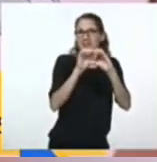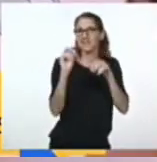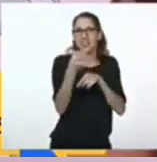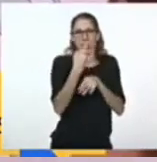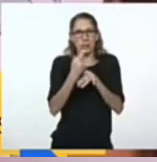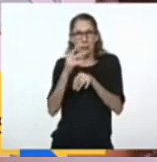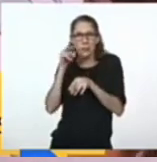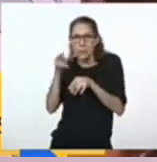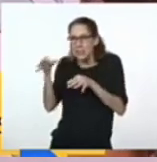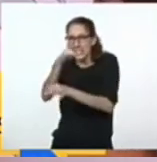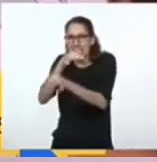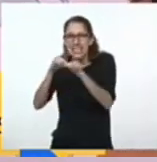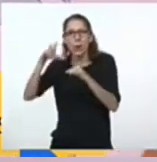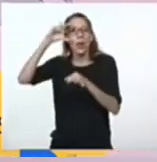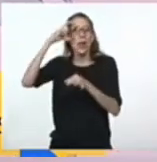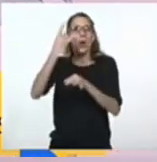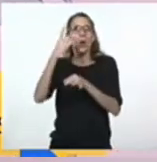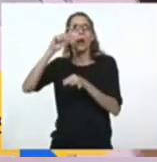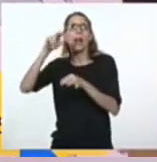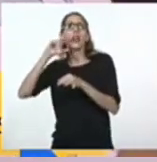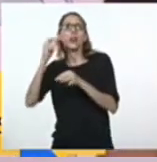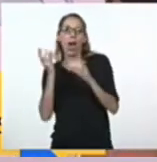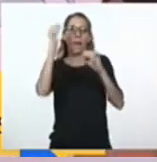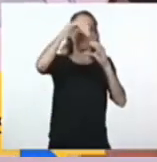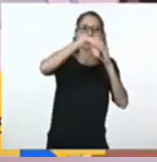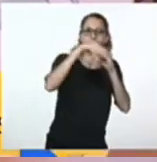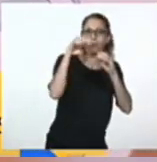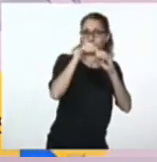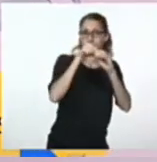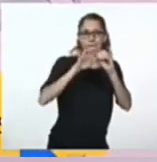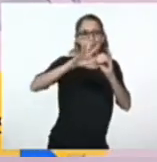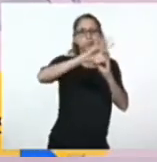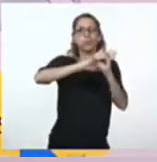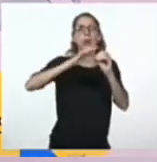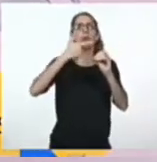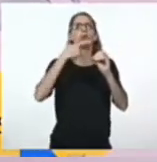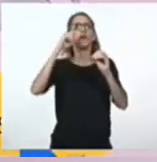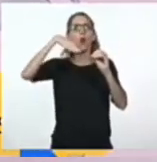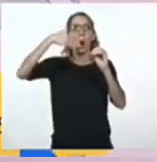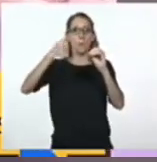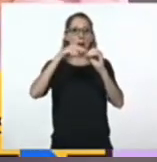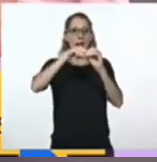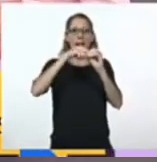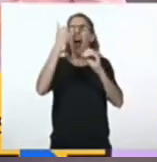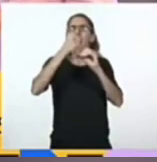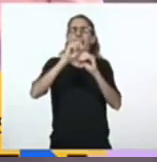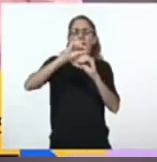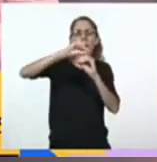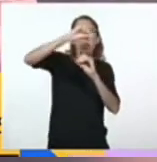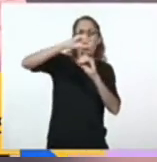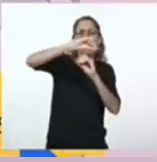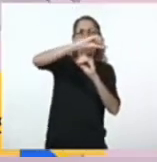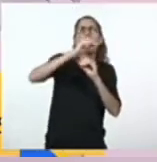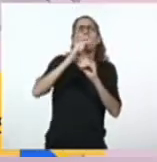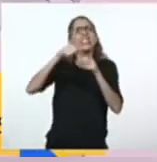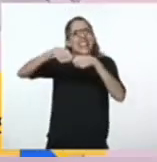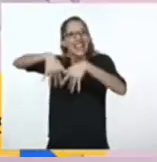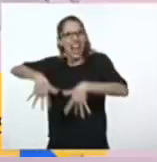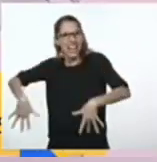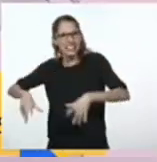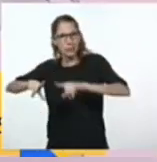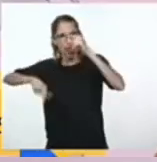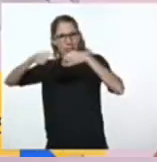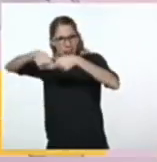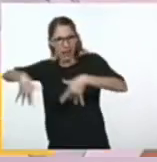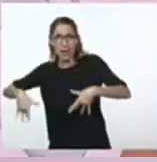células eucariotas. El soma tiene como unas pequeñas prolongaciones que dan como esta idea de raíces, ¿no? Que se conoce con el